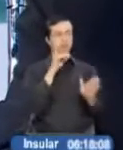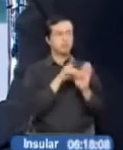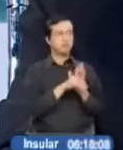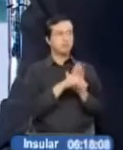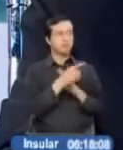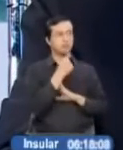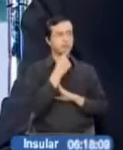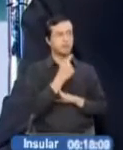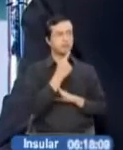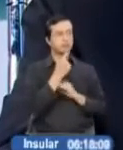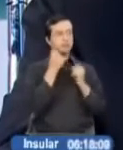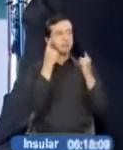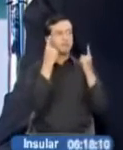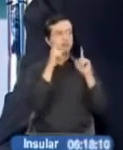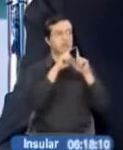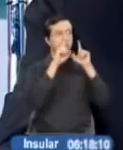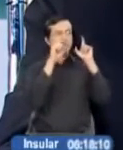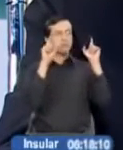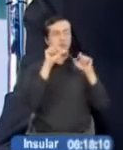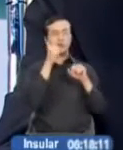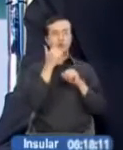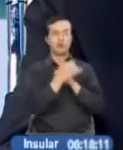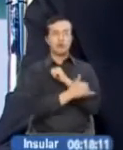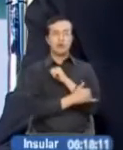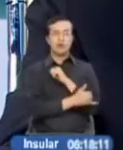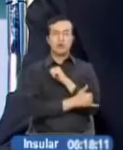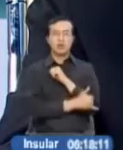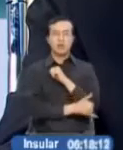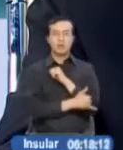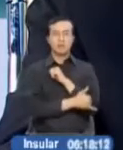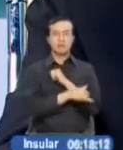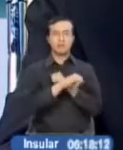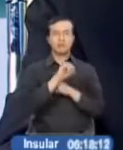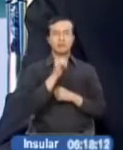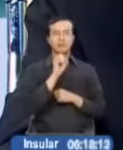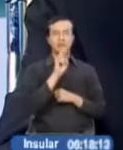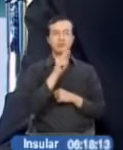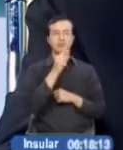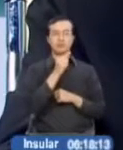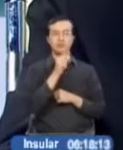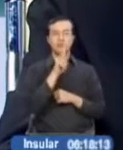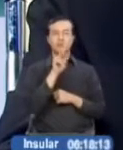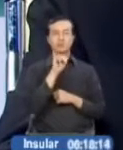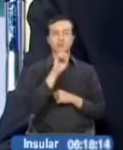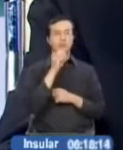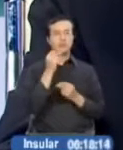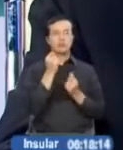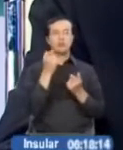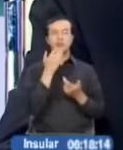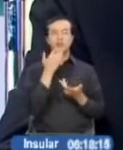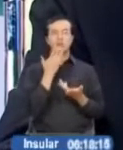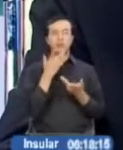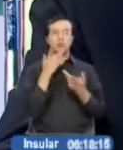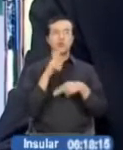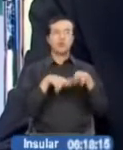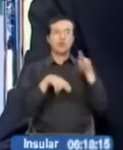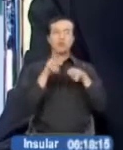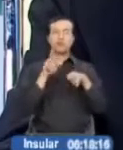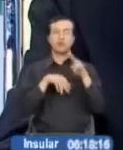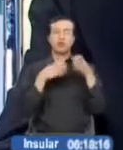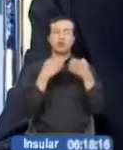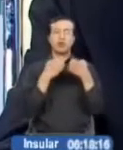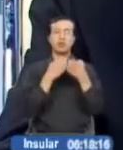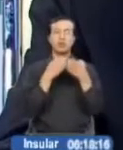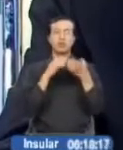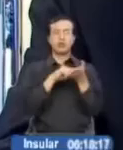dice, sorprende que una empresa tercerizadora de personal como la de Jorge Vivar se convirtiera de la noche a la mañana en una constructora de equipos de